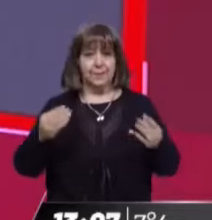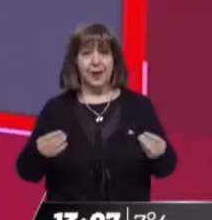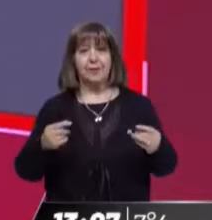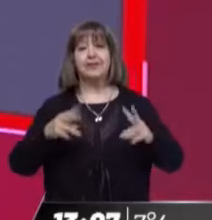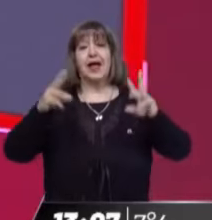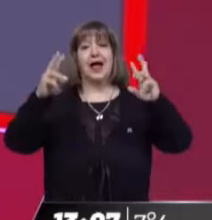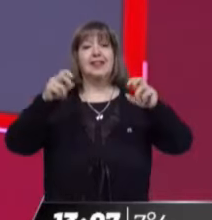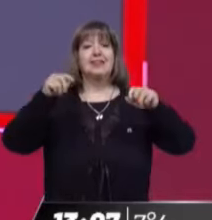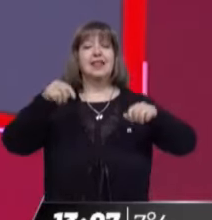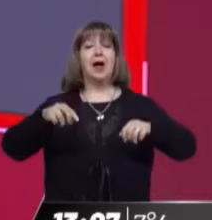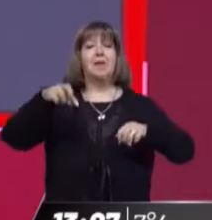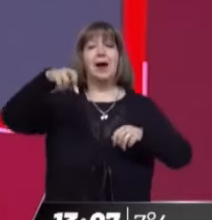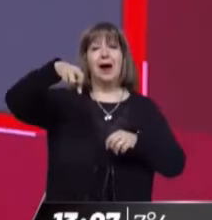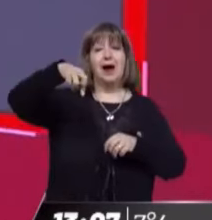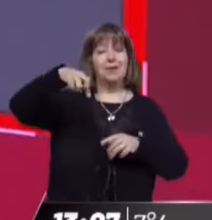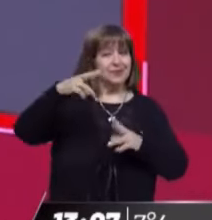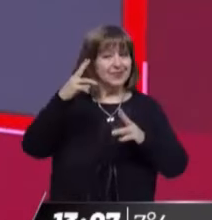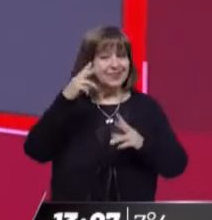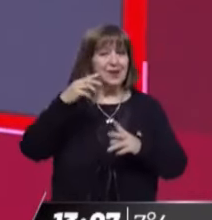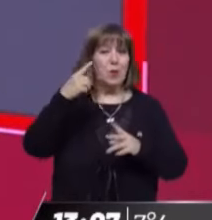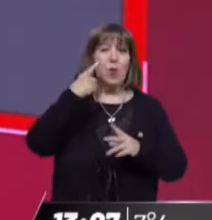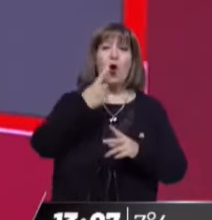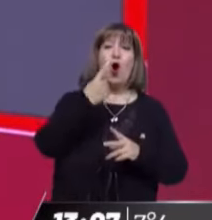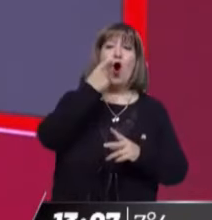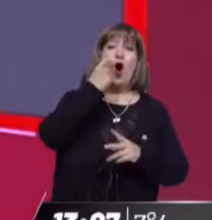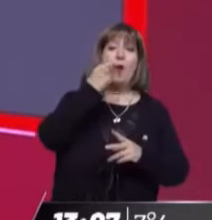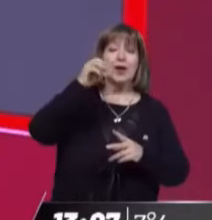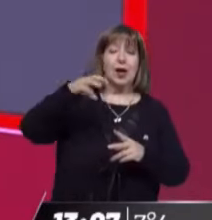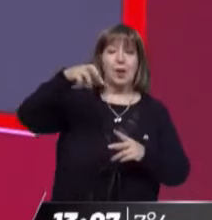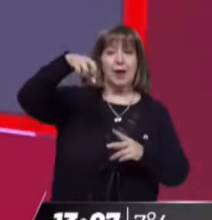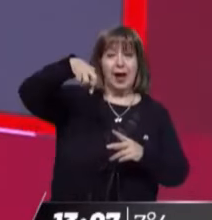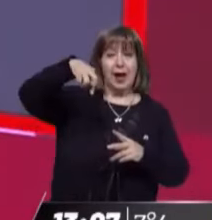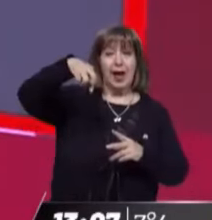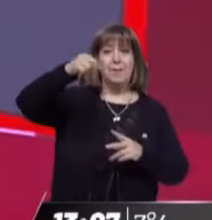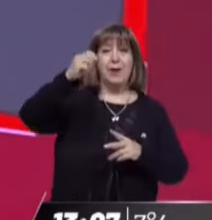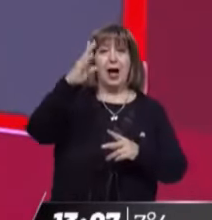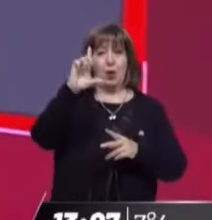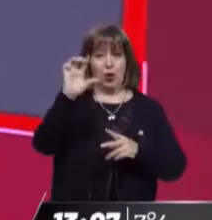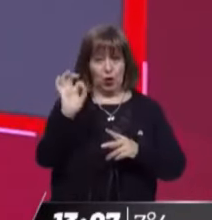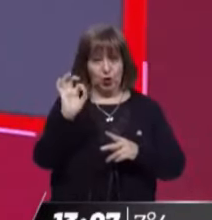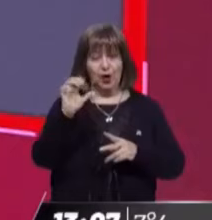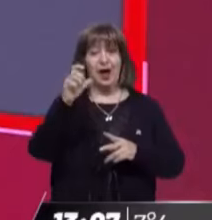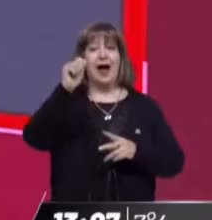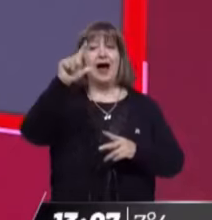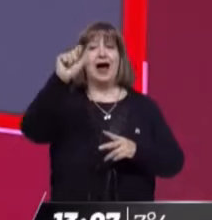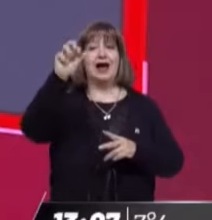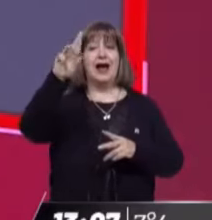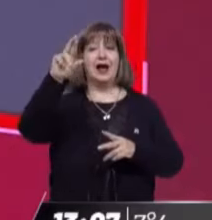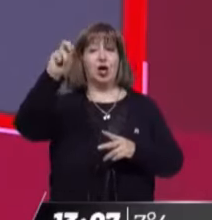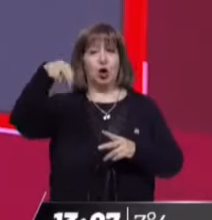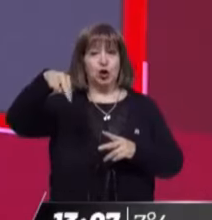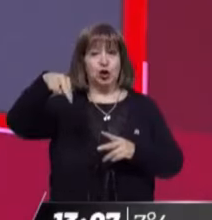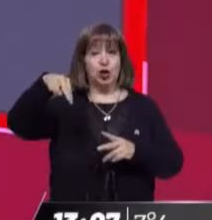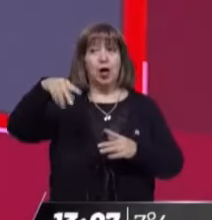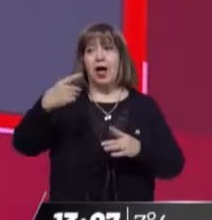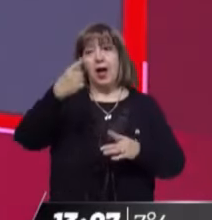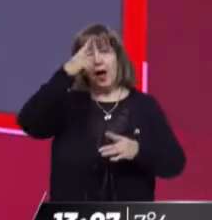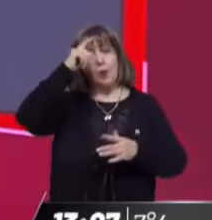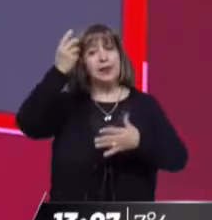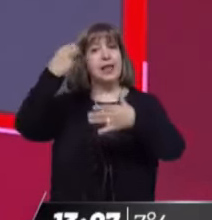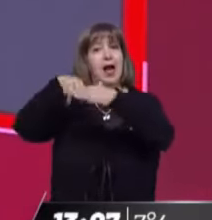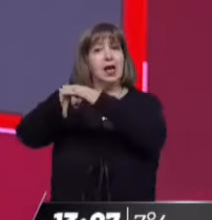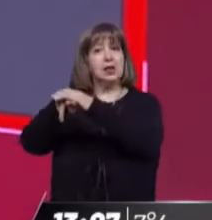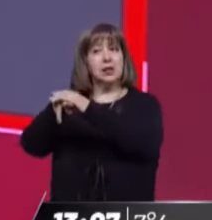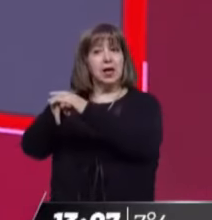Y vamos a hablar un poco de Pablo Alarcón, que en las últimas horas ha sido noticia porque está internado en una clínica de